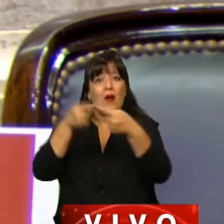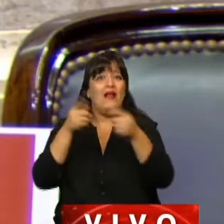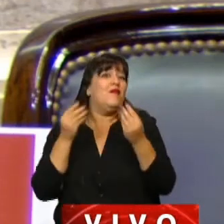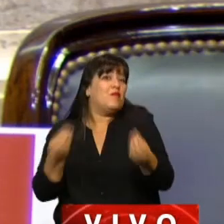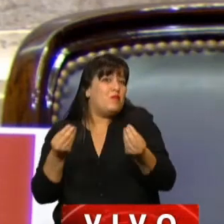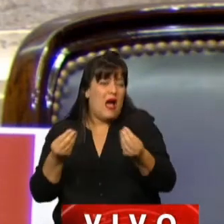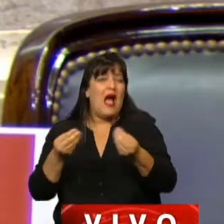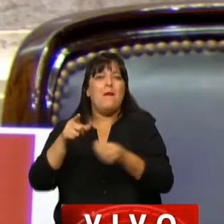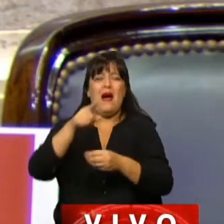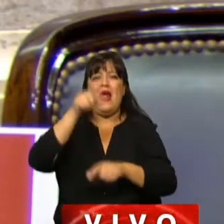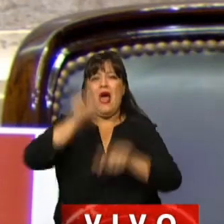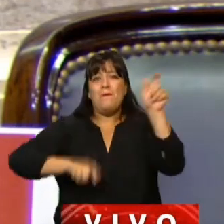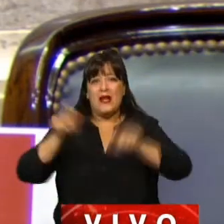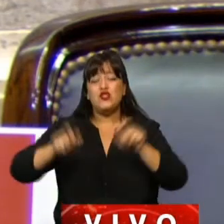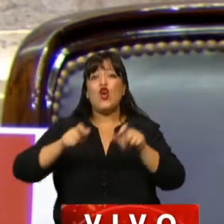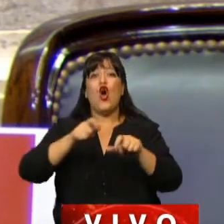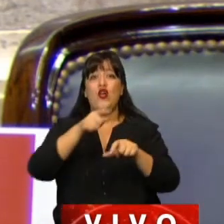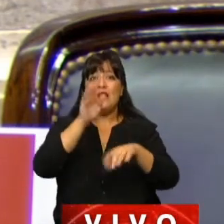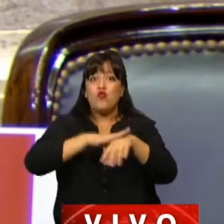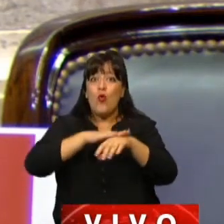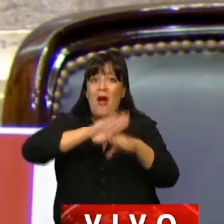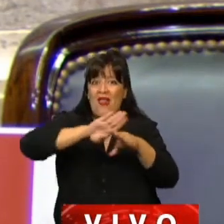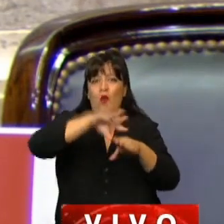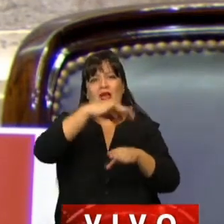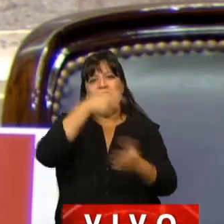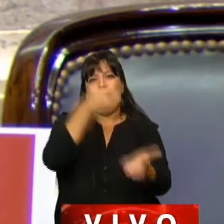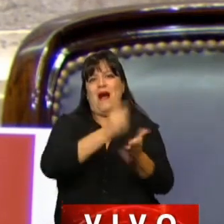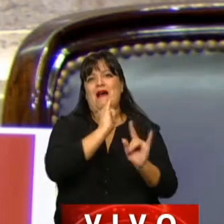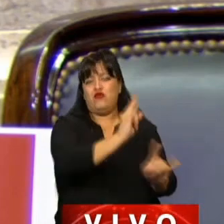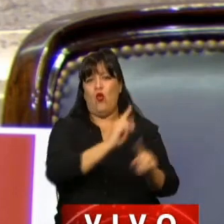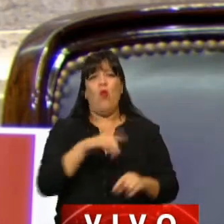paguen los que la generaron. Por eso es que decimos,